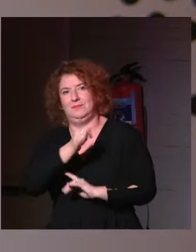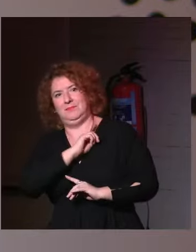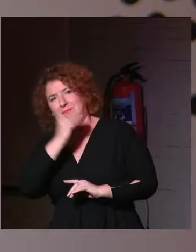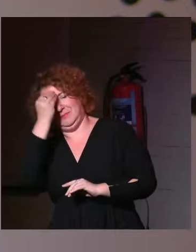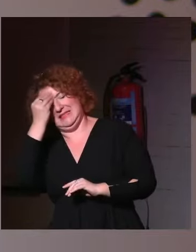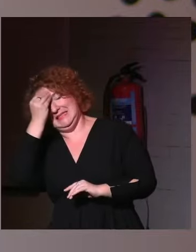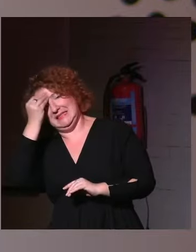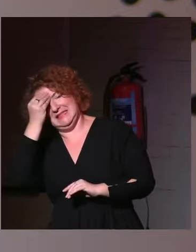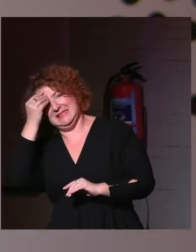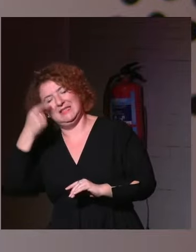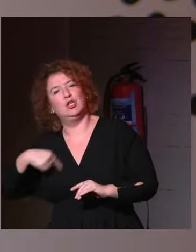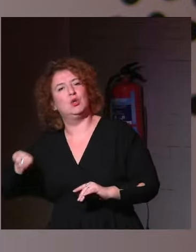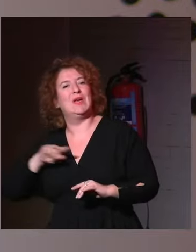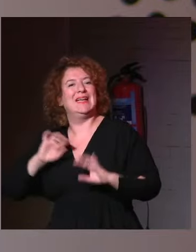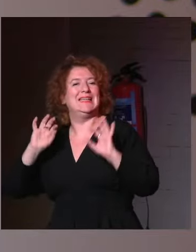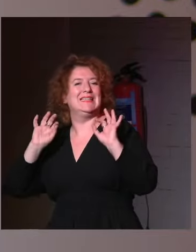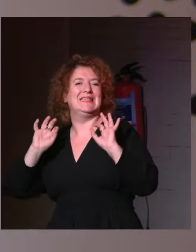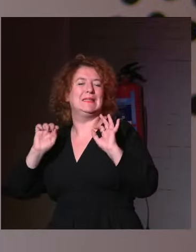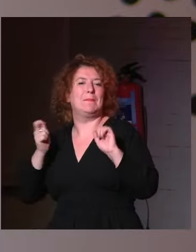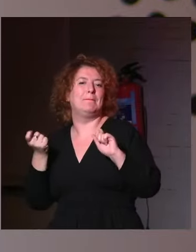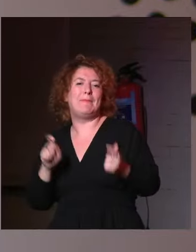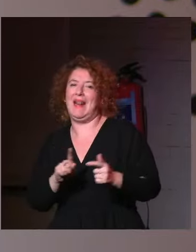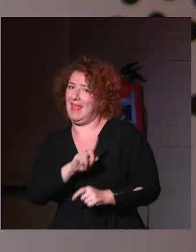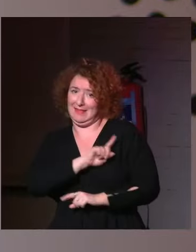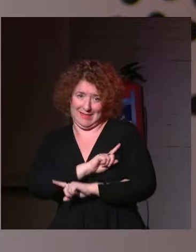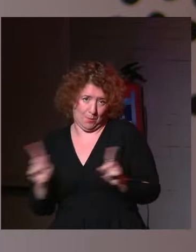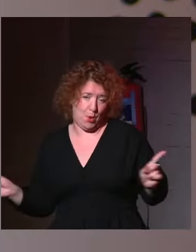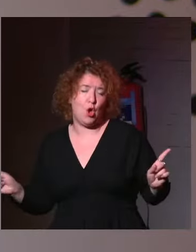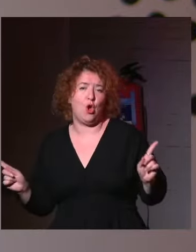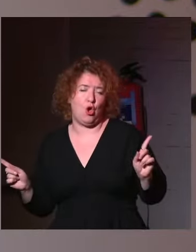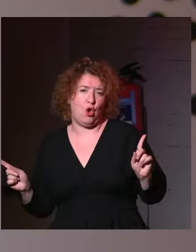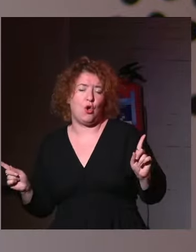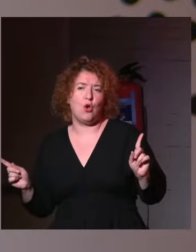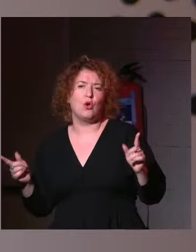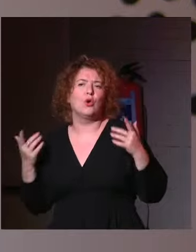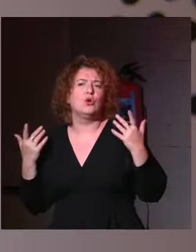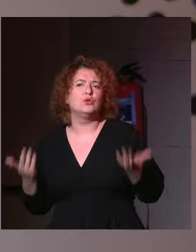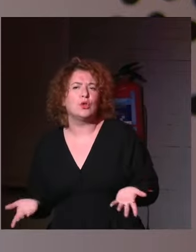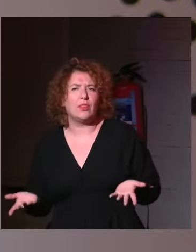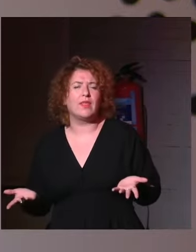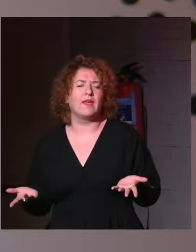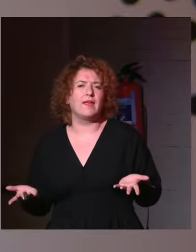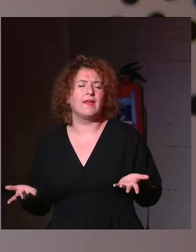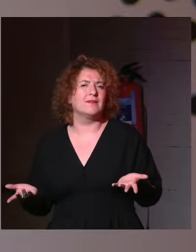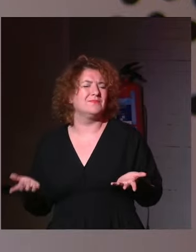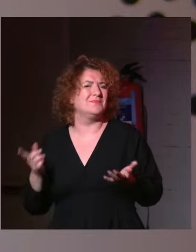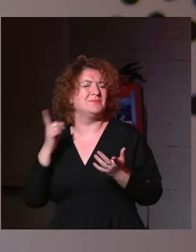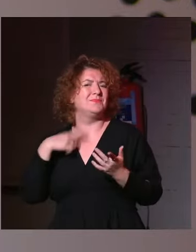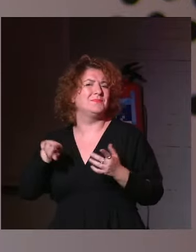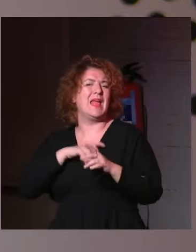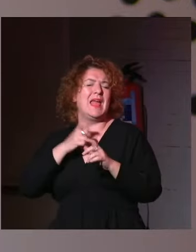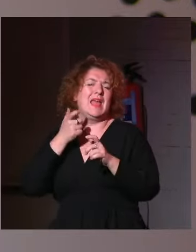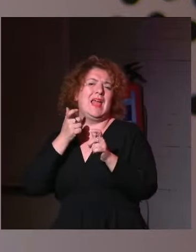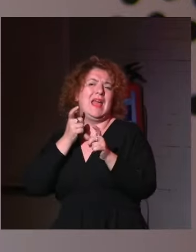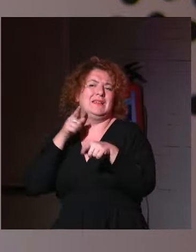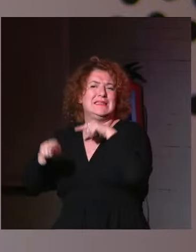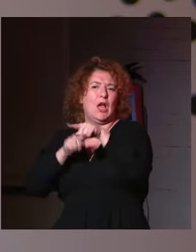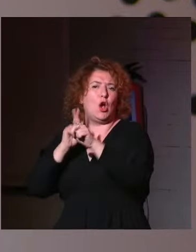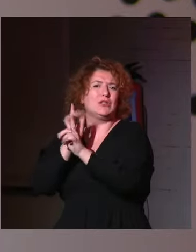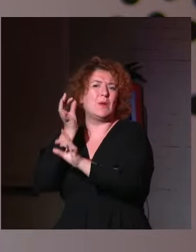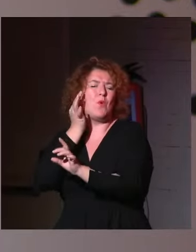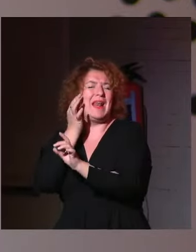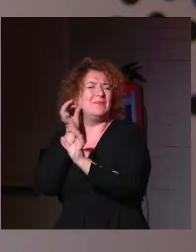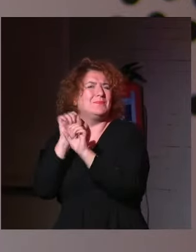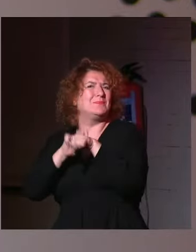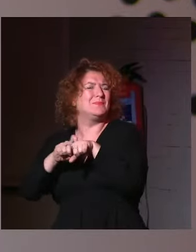que que la nuestra es similar no eh Cómo cómo cómo se caracteriza los ataques y la